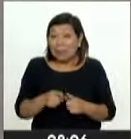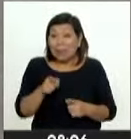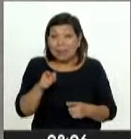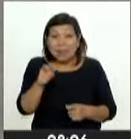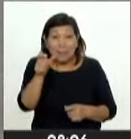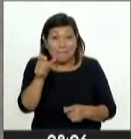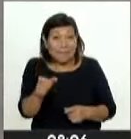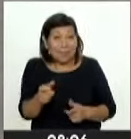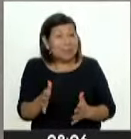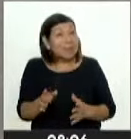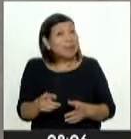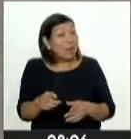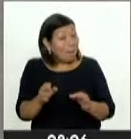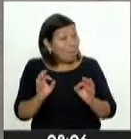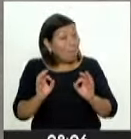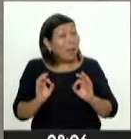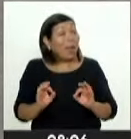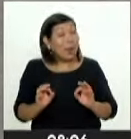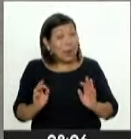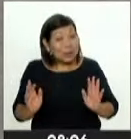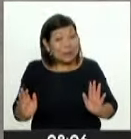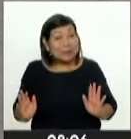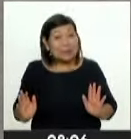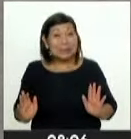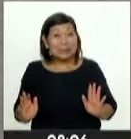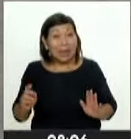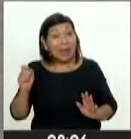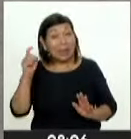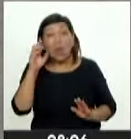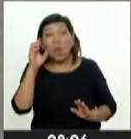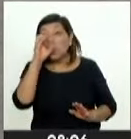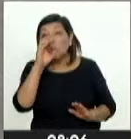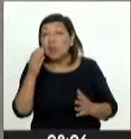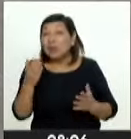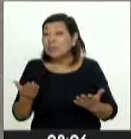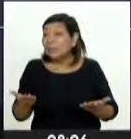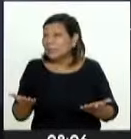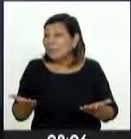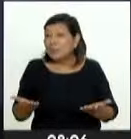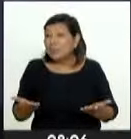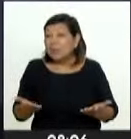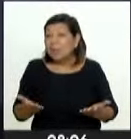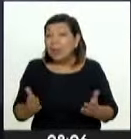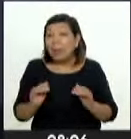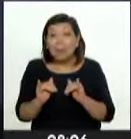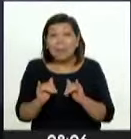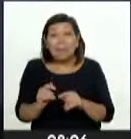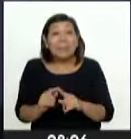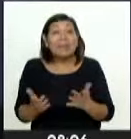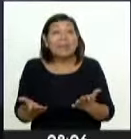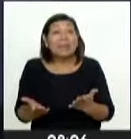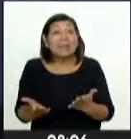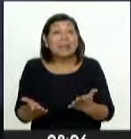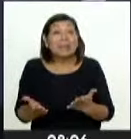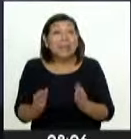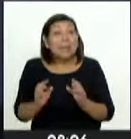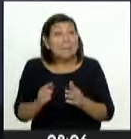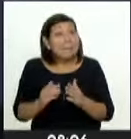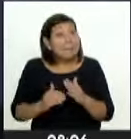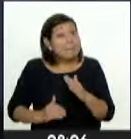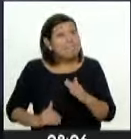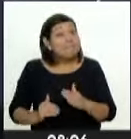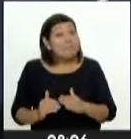persona es muy riesgosa, es difícil de ubicar y tampoco tiene ingresos estables. Entonces, al ser este riesgo tan